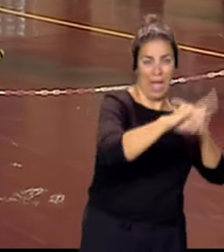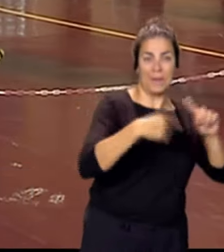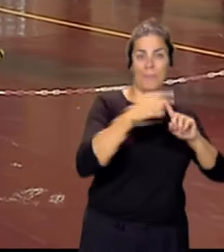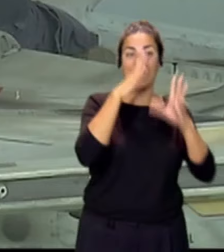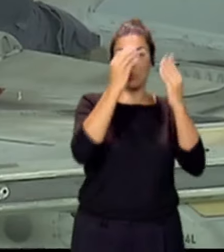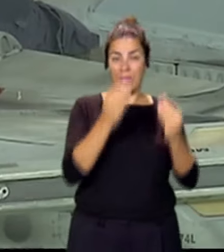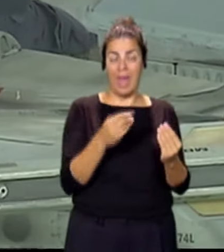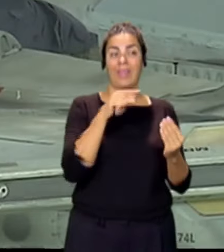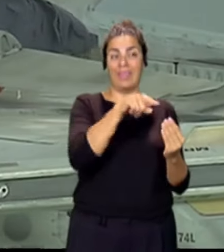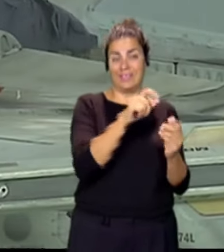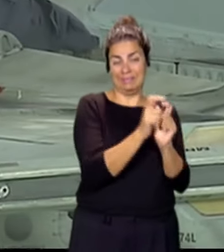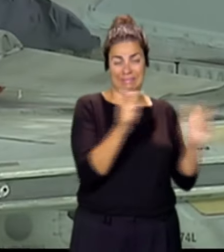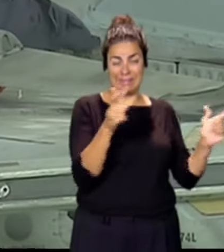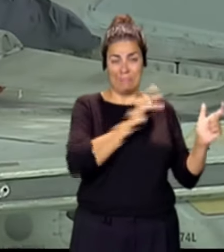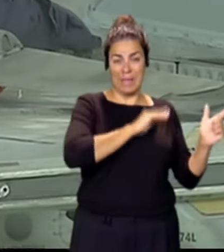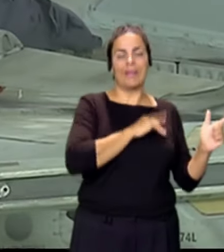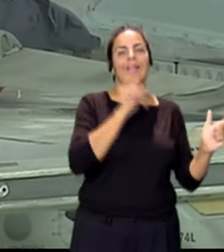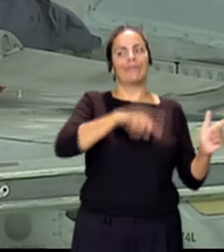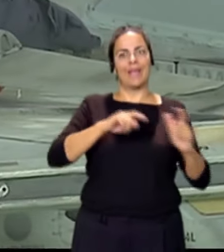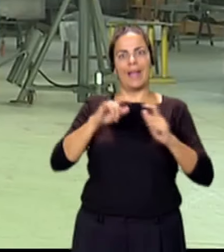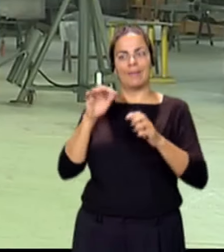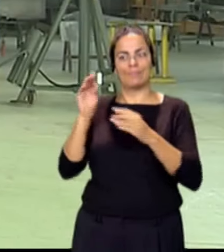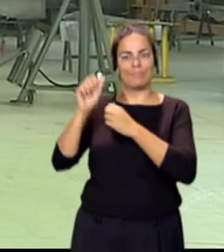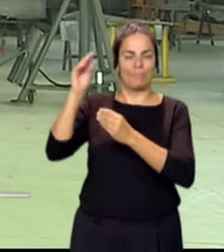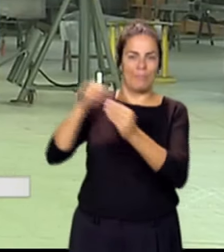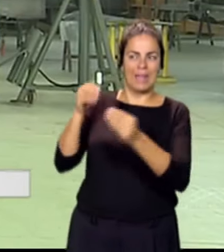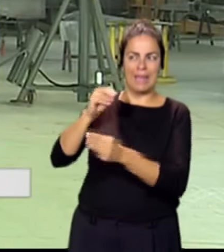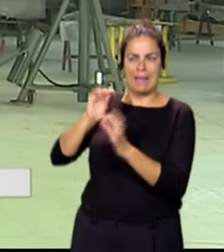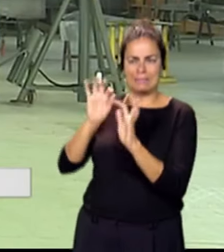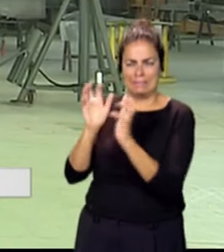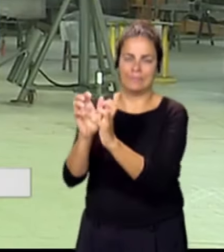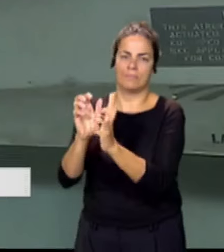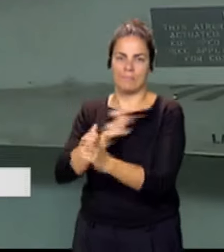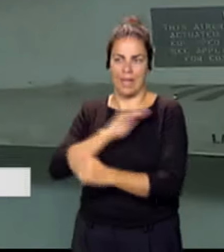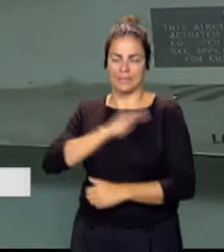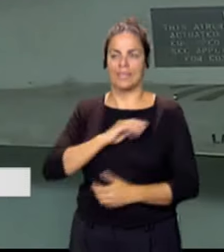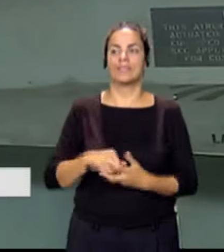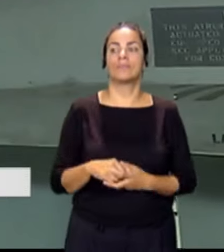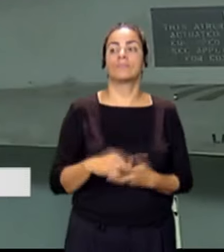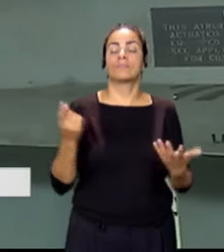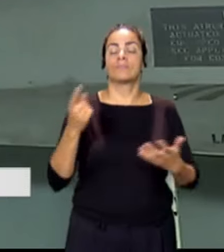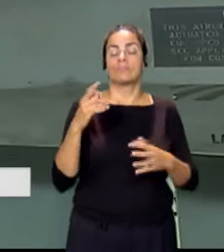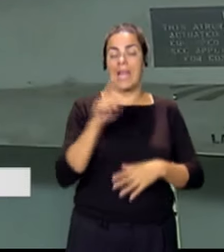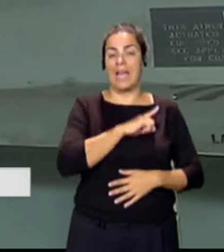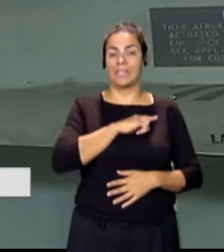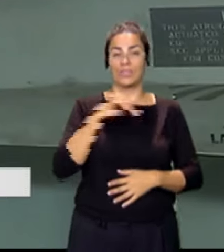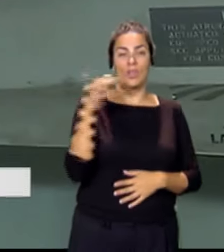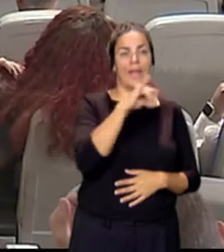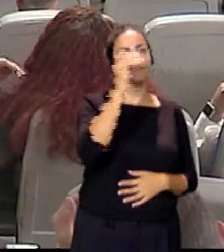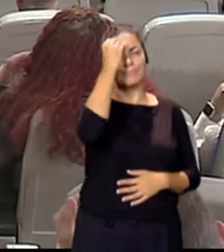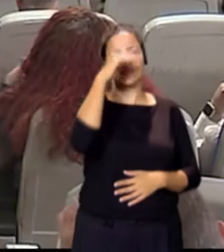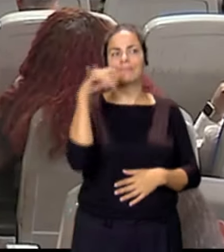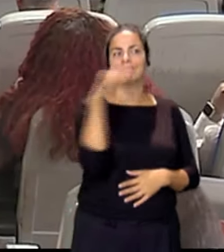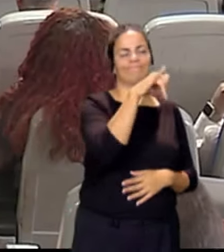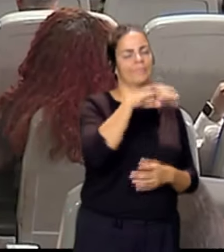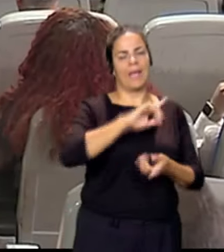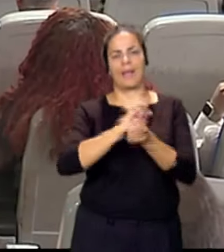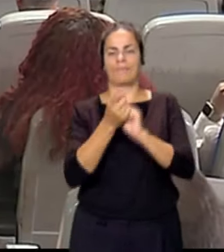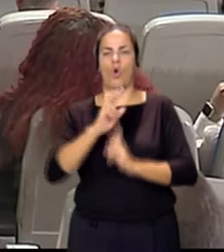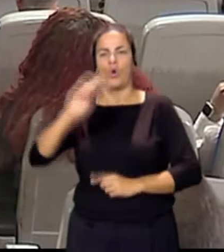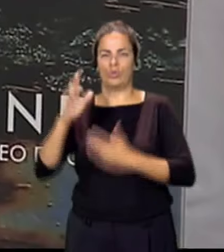proceso corrosivo el ejército del aire pretende cambiar Próximamente estos f18 por nuevos y más modernos aviones de combate por eso ya